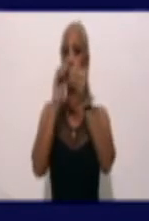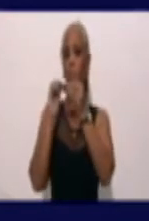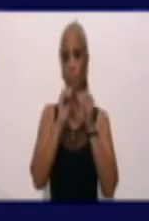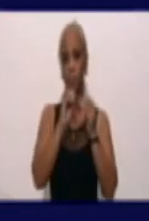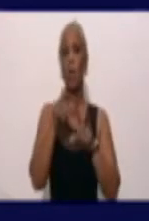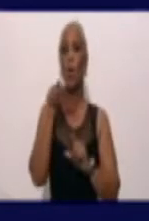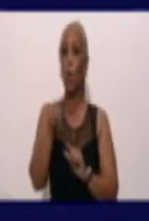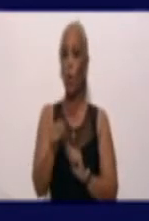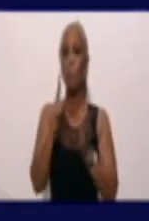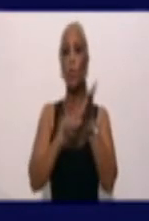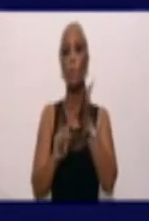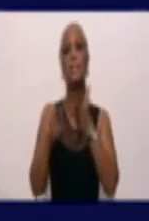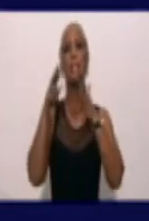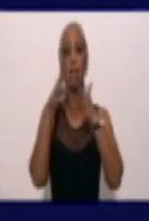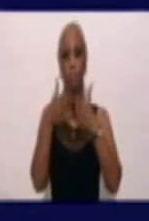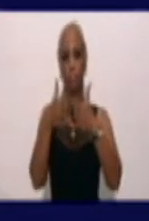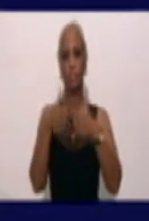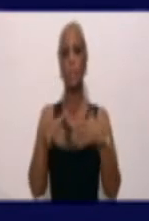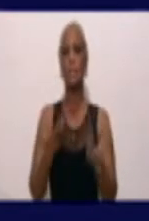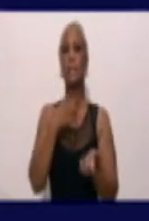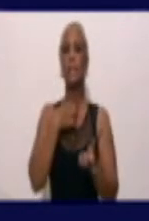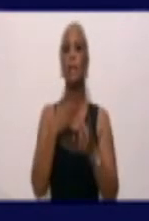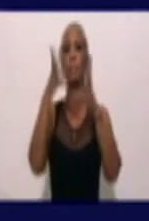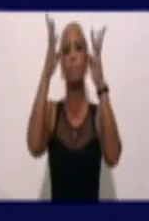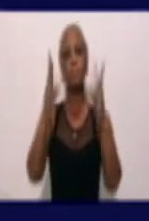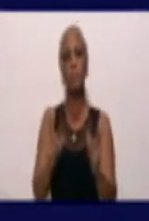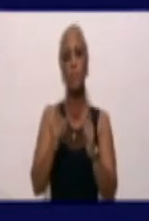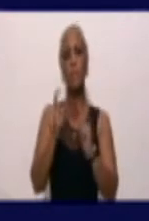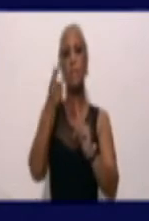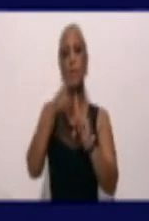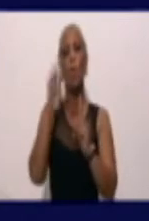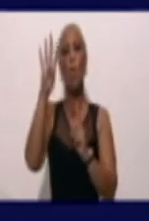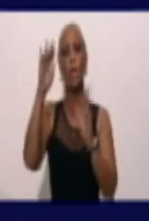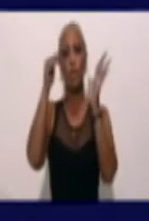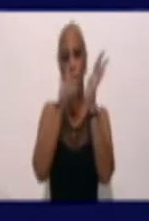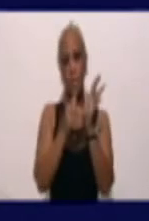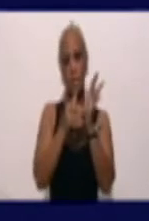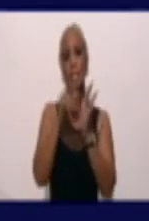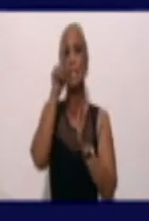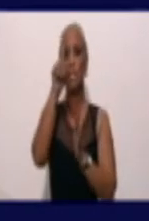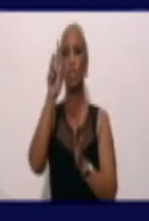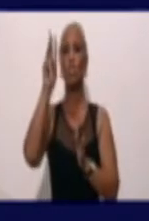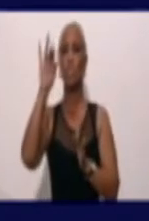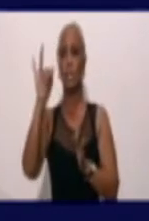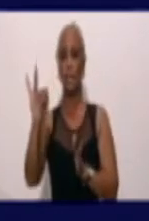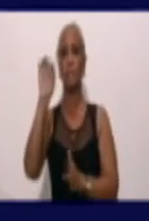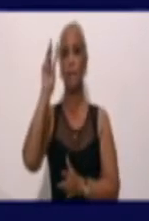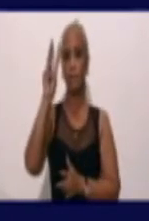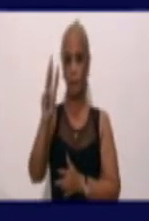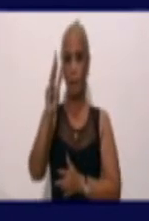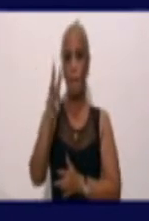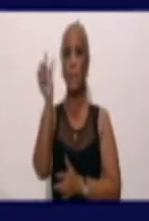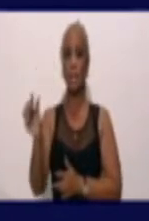provincia acumula un total de 4.173 pacientes ingresados. De ellos tenemos